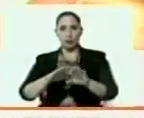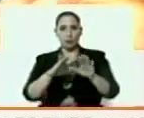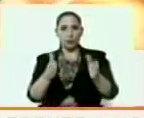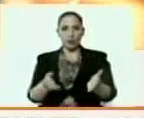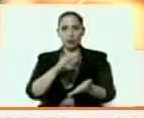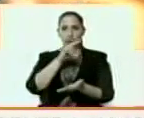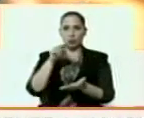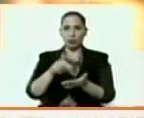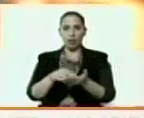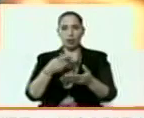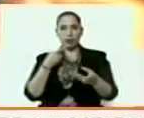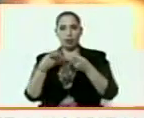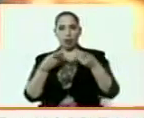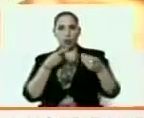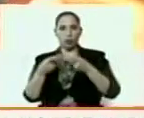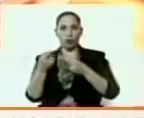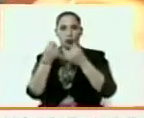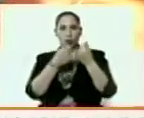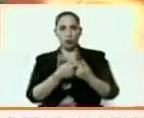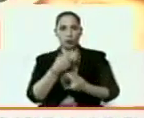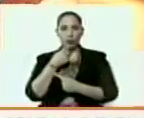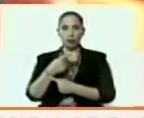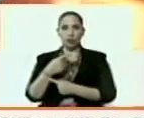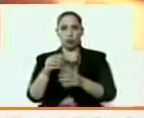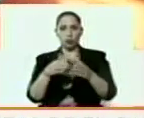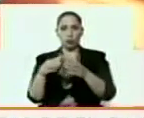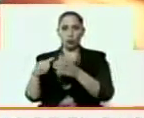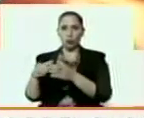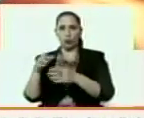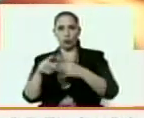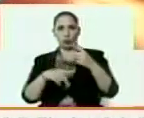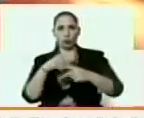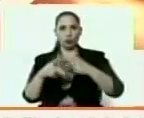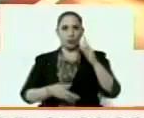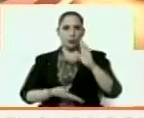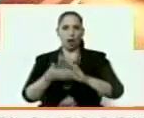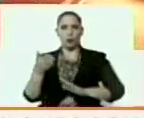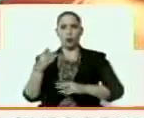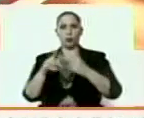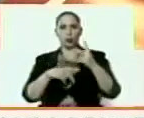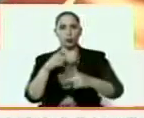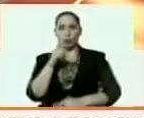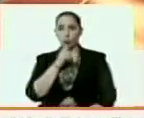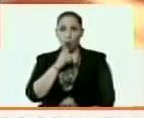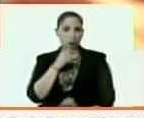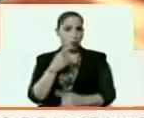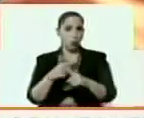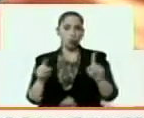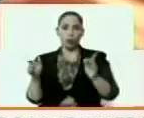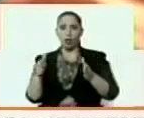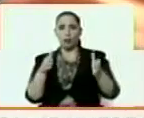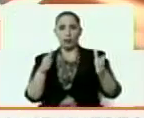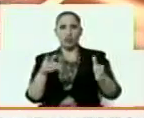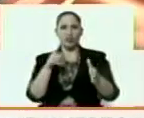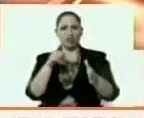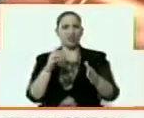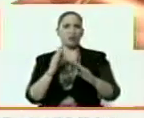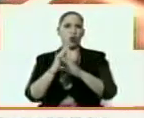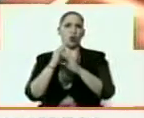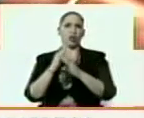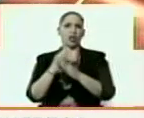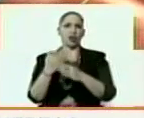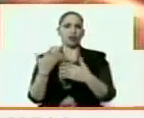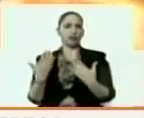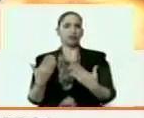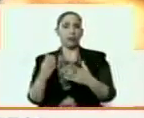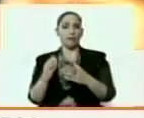Diálogo Económico, es decirle a los sectores productivos, vamos todos a producir, no hay otro camino, porque la intención del bloqueo justamente es la asfixia